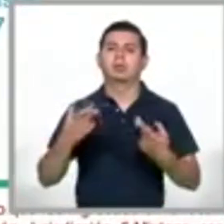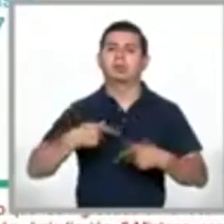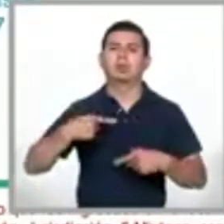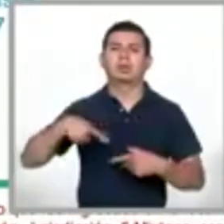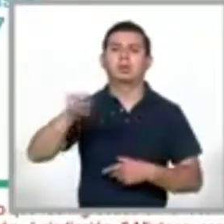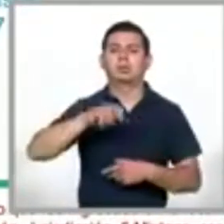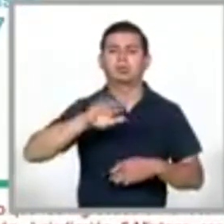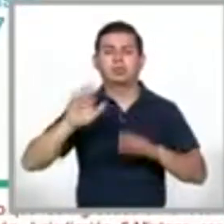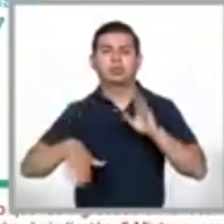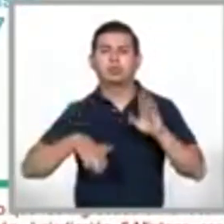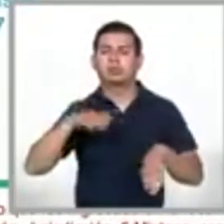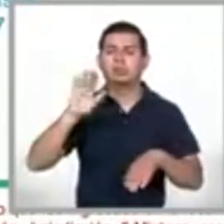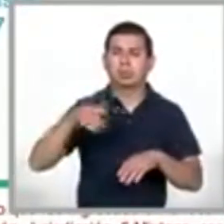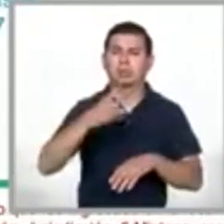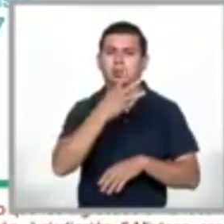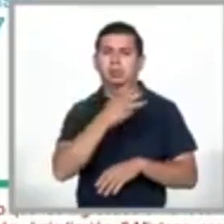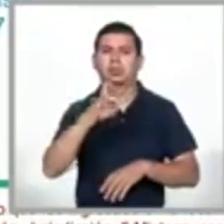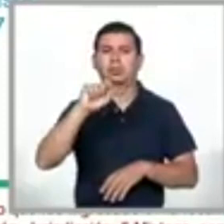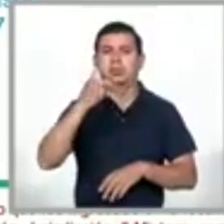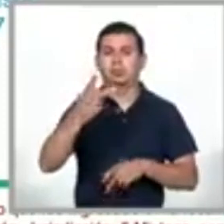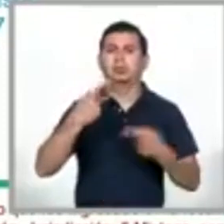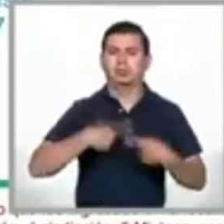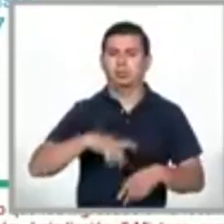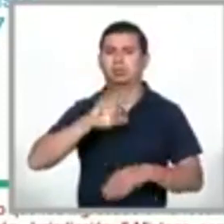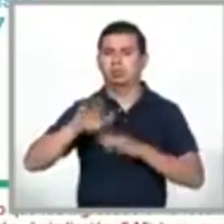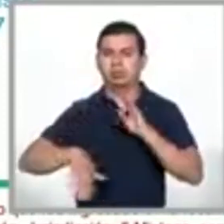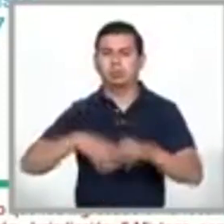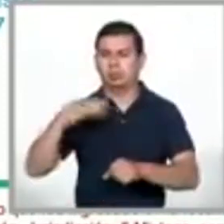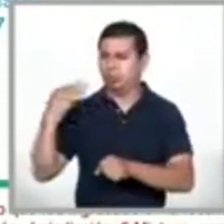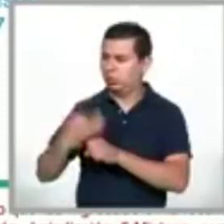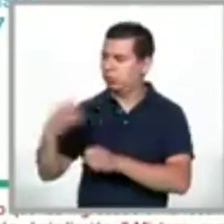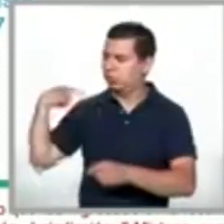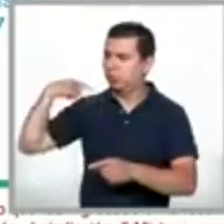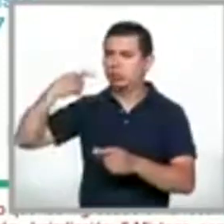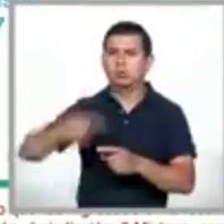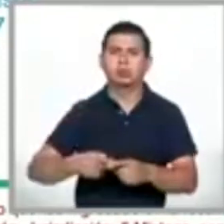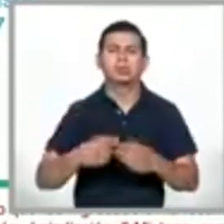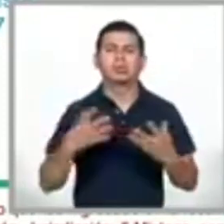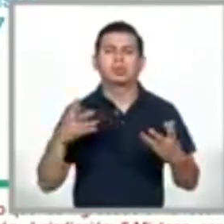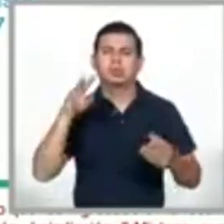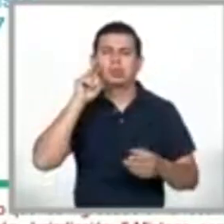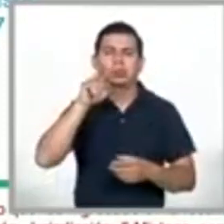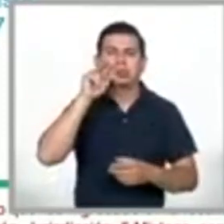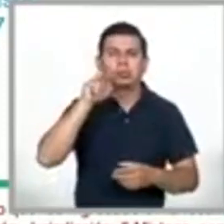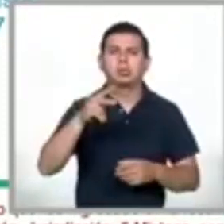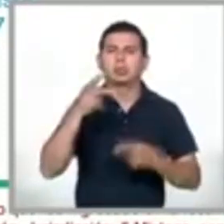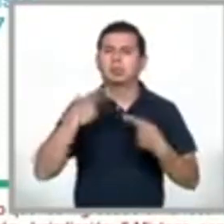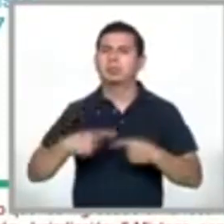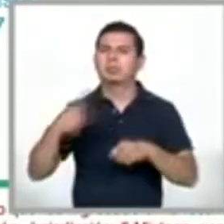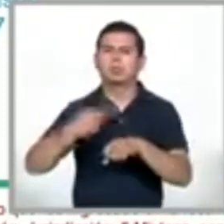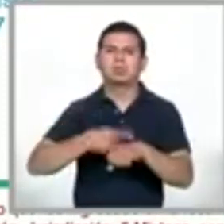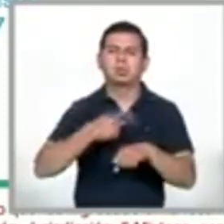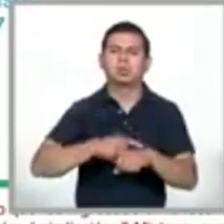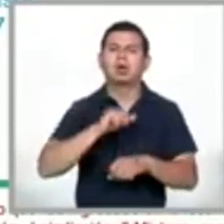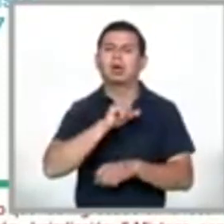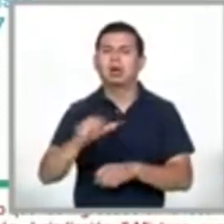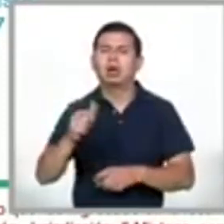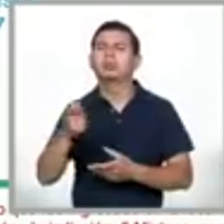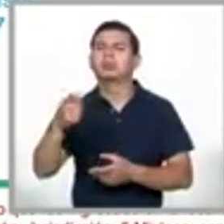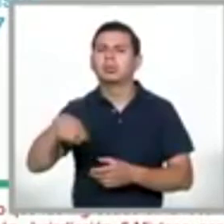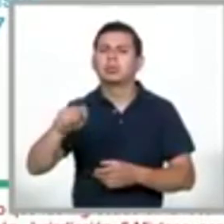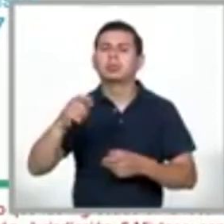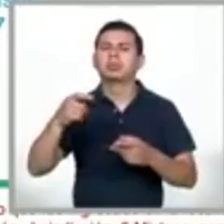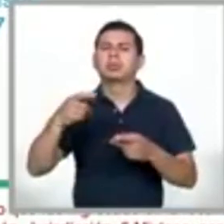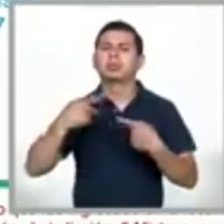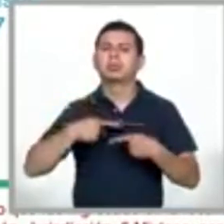las defunciones, de las 322 acumuladas a esta jornada, observamos que el gran número de ellas se han presentado en